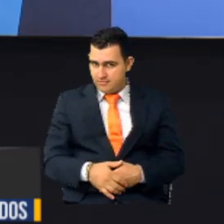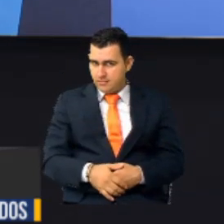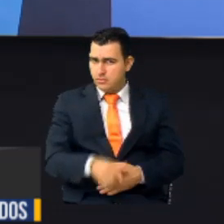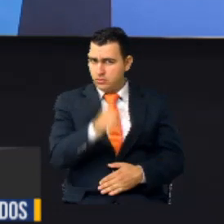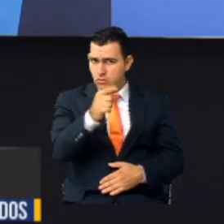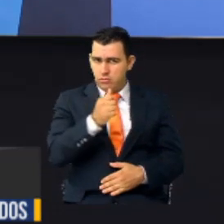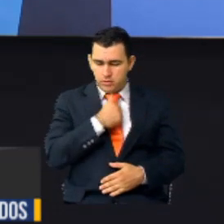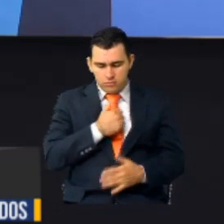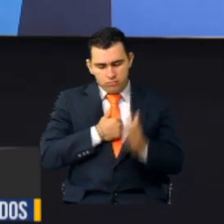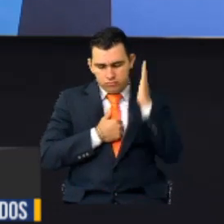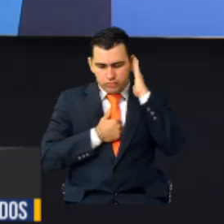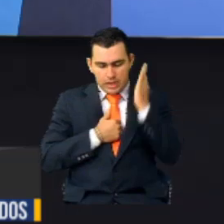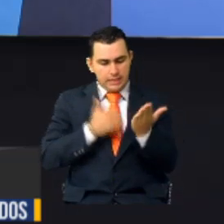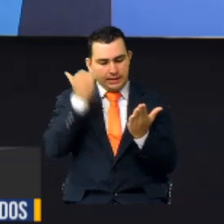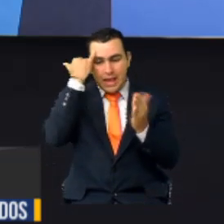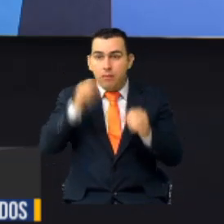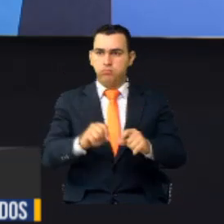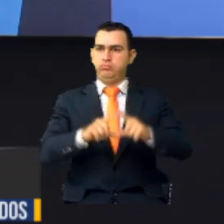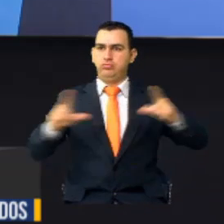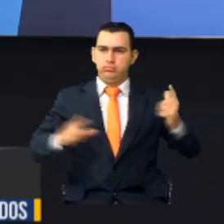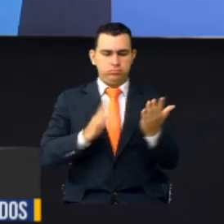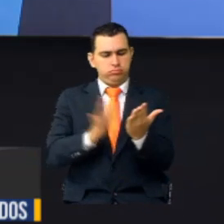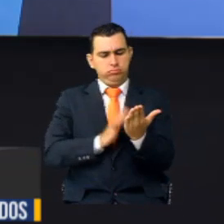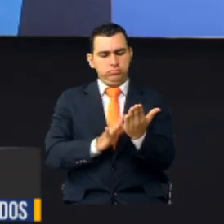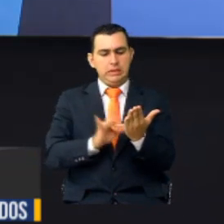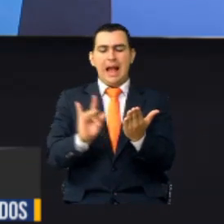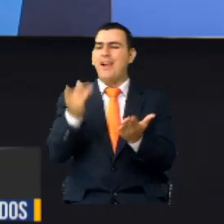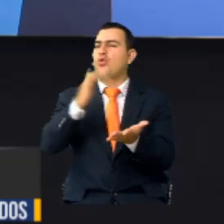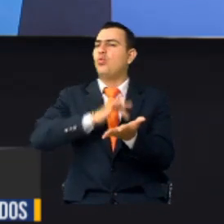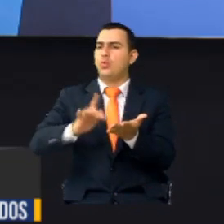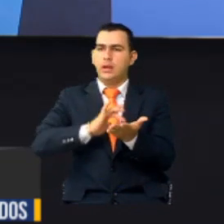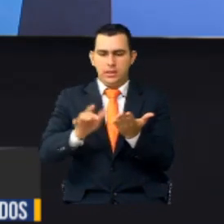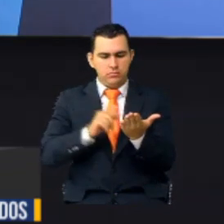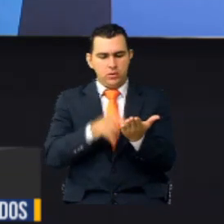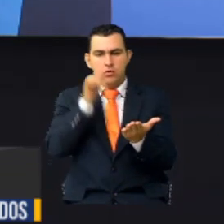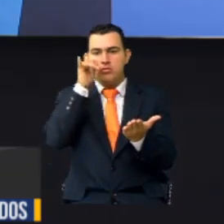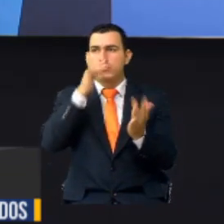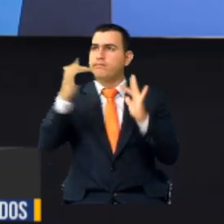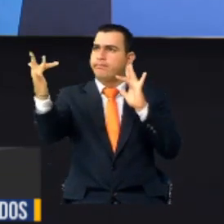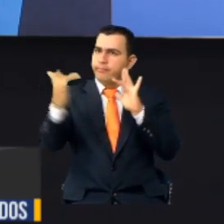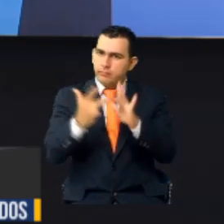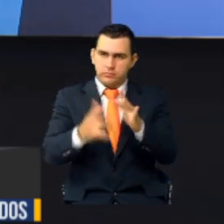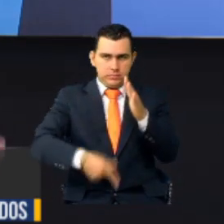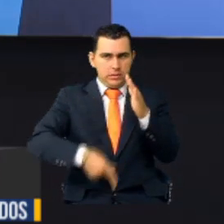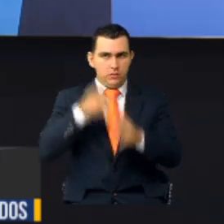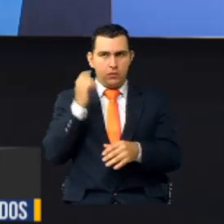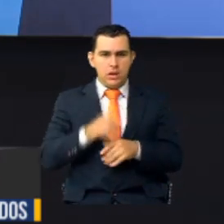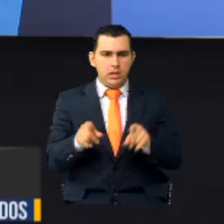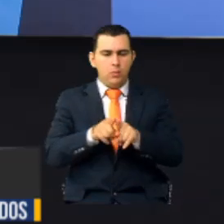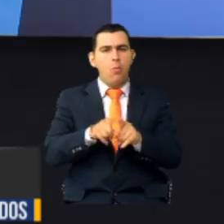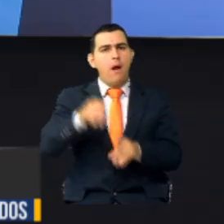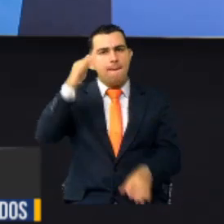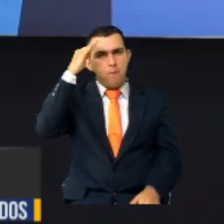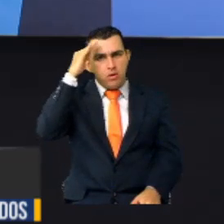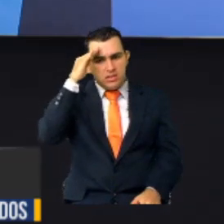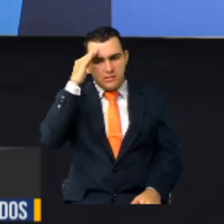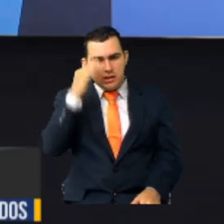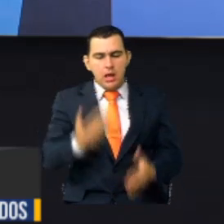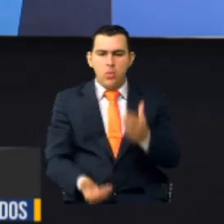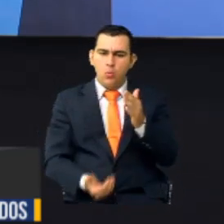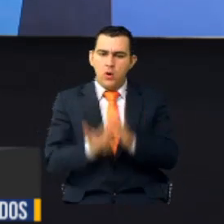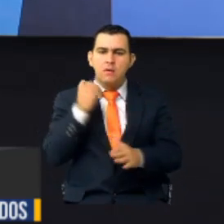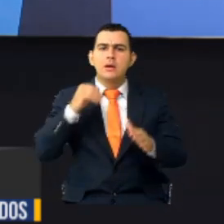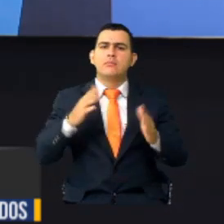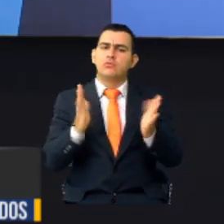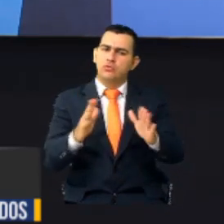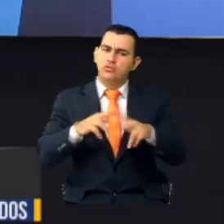pueda contactar directamente con los organismos de emergencia, articularnos con las cámaras de seguridad también, dotar a la policía con herramientas tecnológicas.